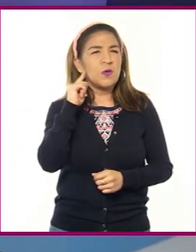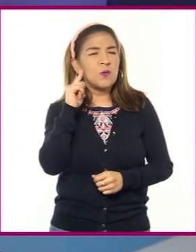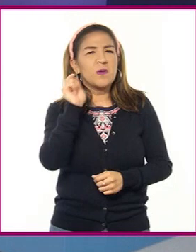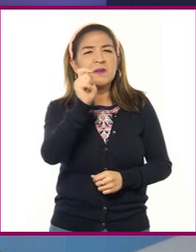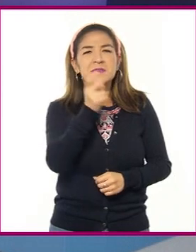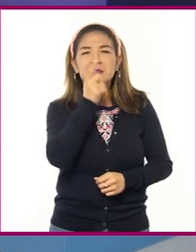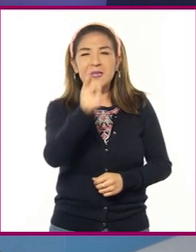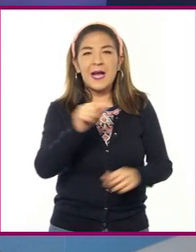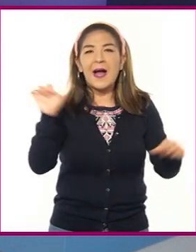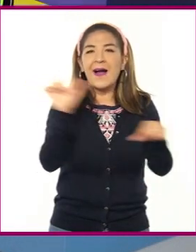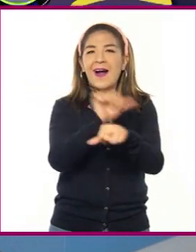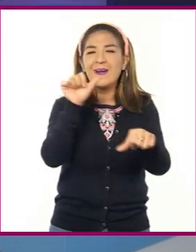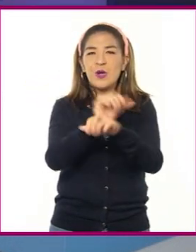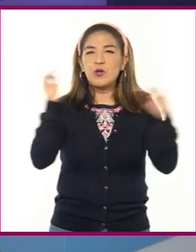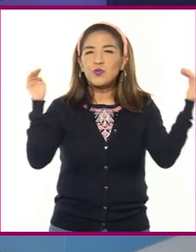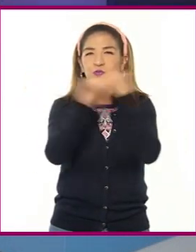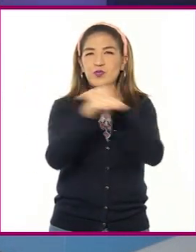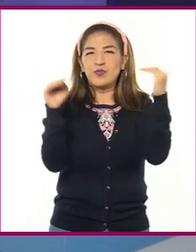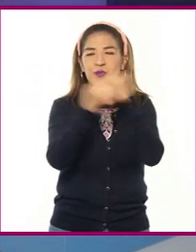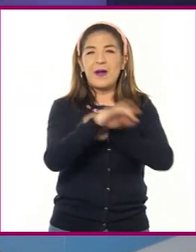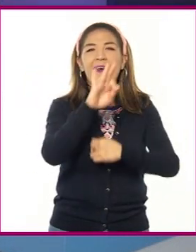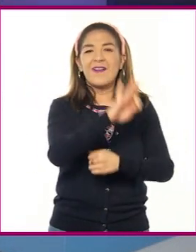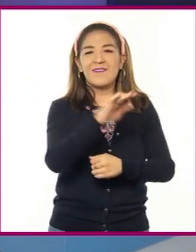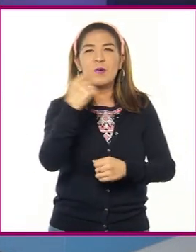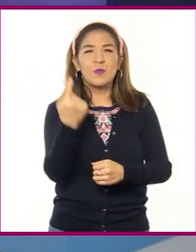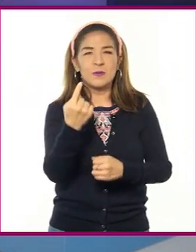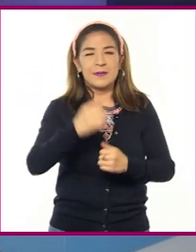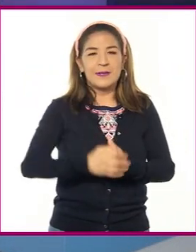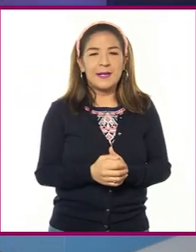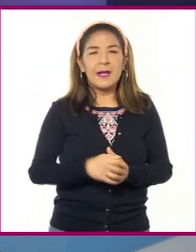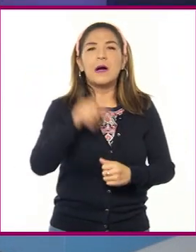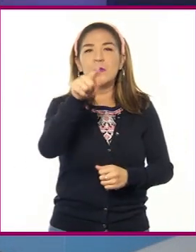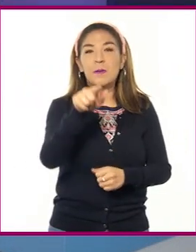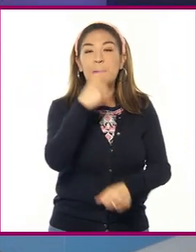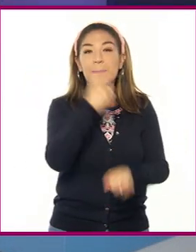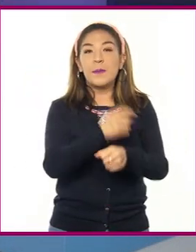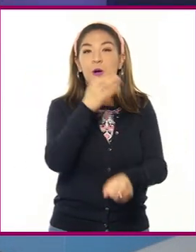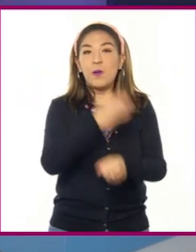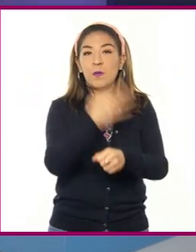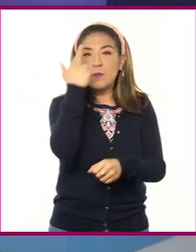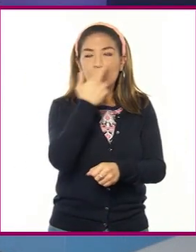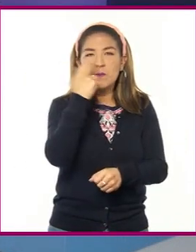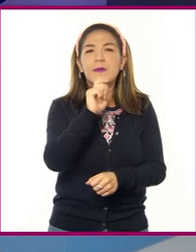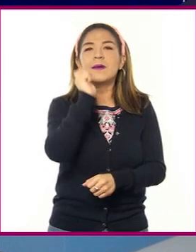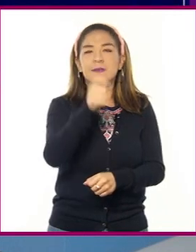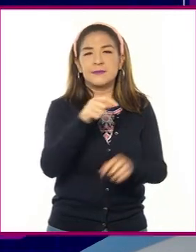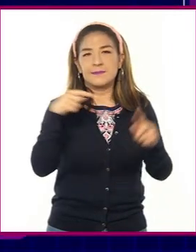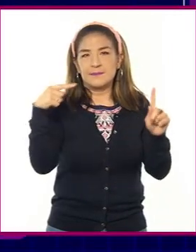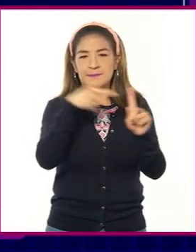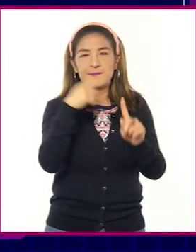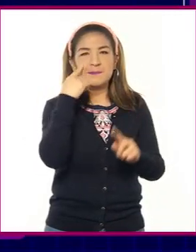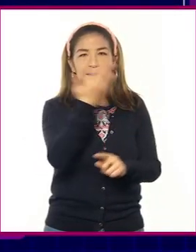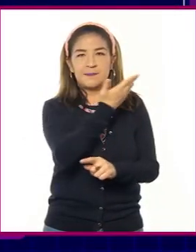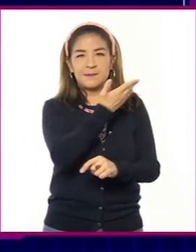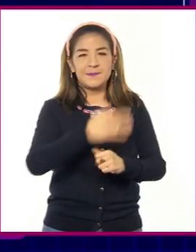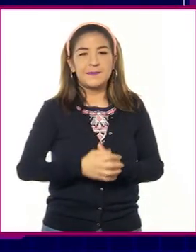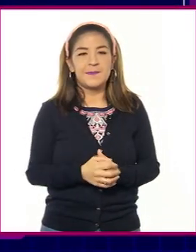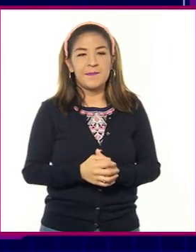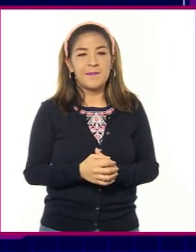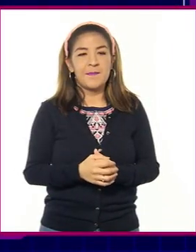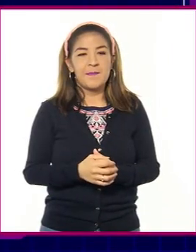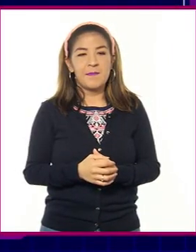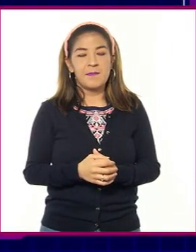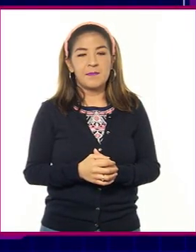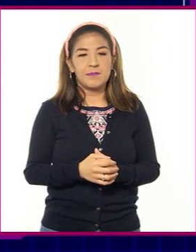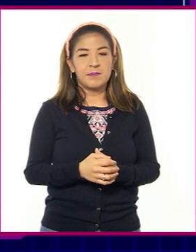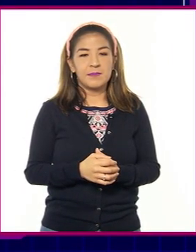acerca de las carreras de autos de la Fórmula 1. La primera situación que analizaremos se ubica en ese contexto. En un